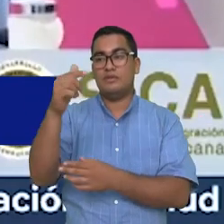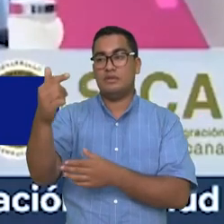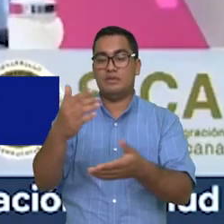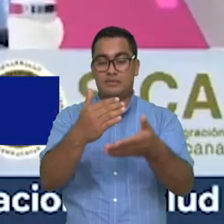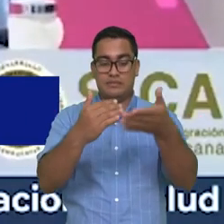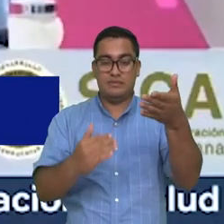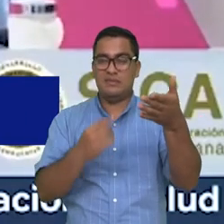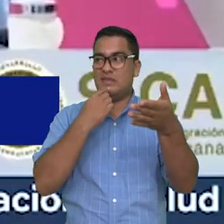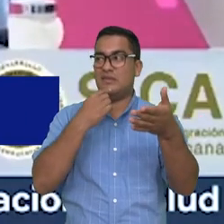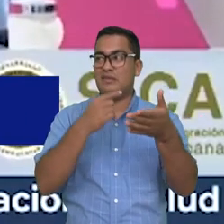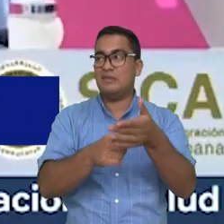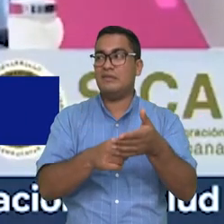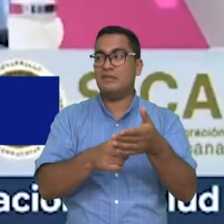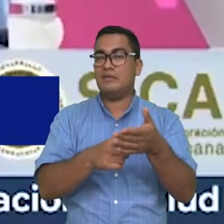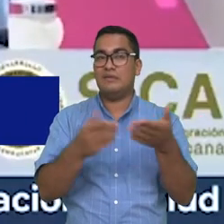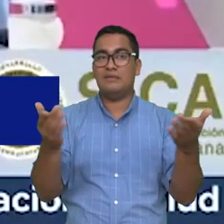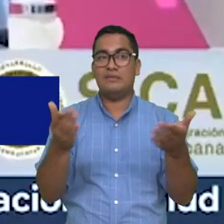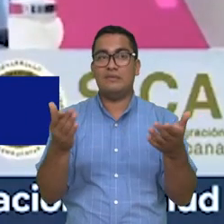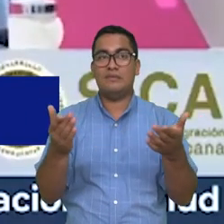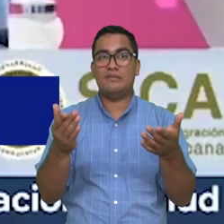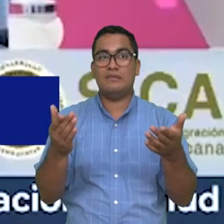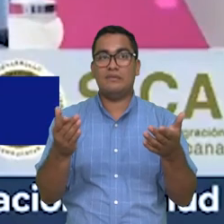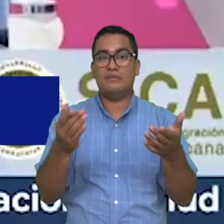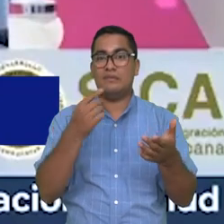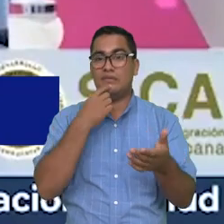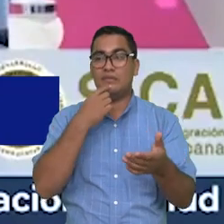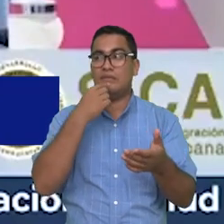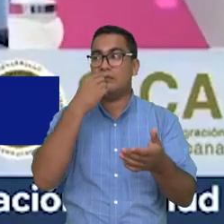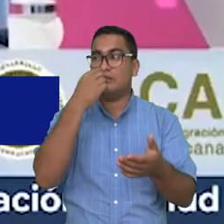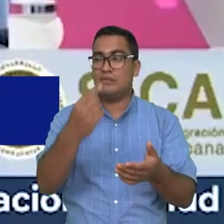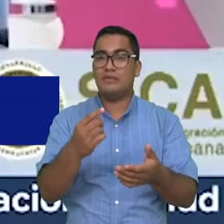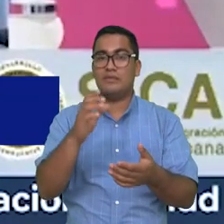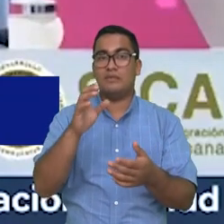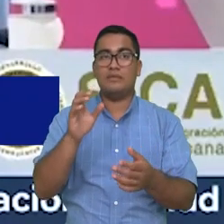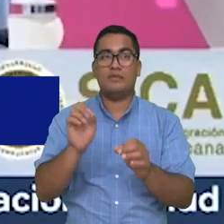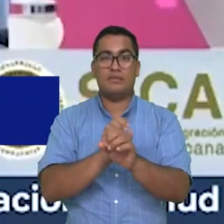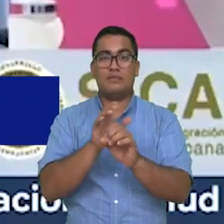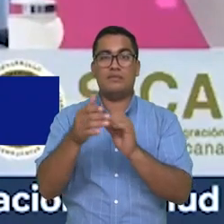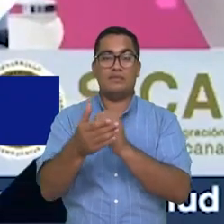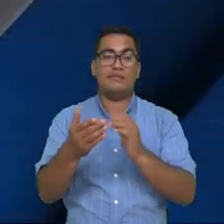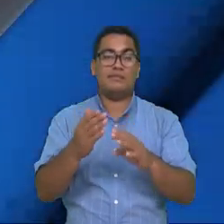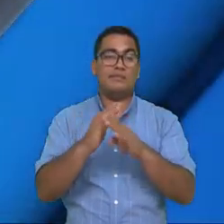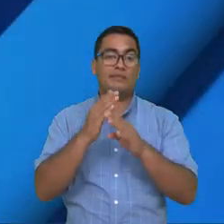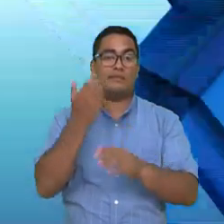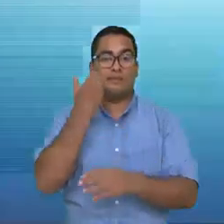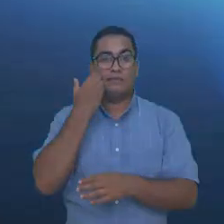donde se reporta el segundo fallecido en Costa Rica por el COVID-19.